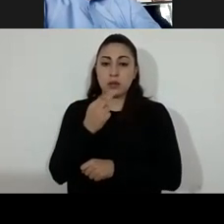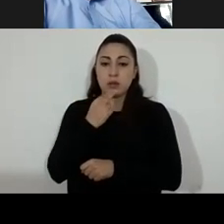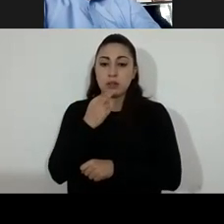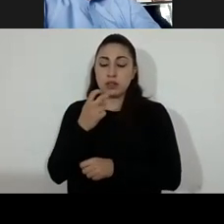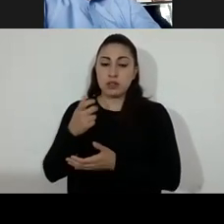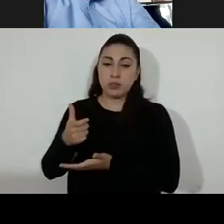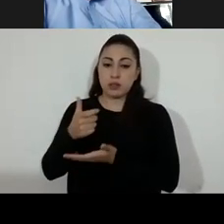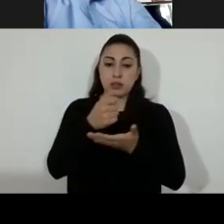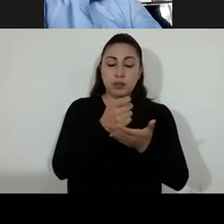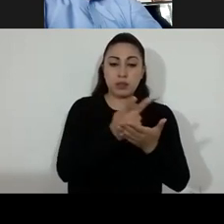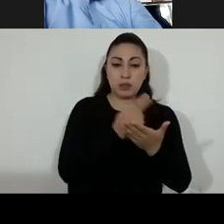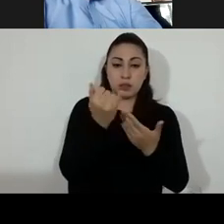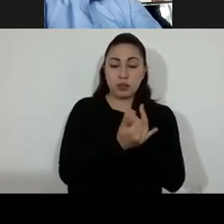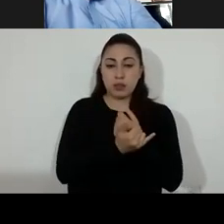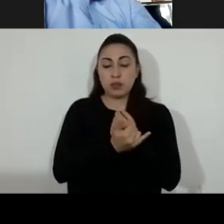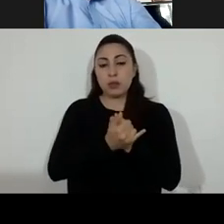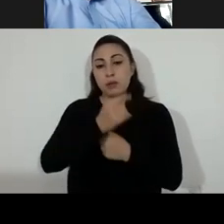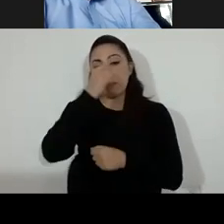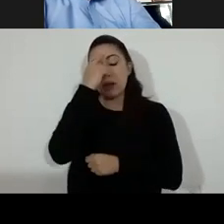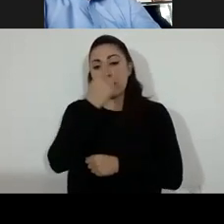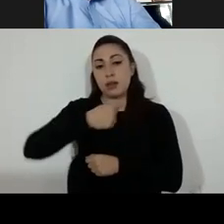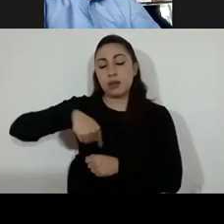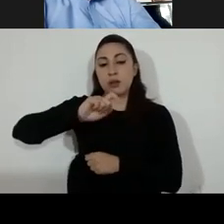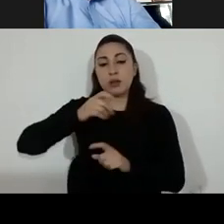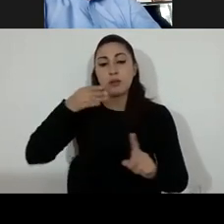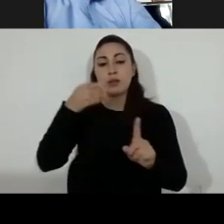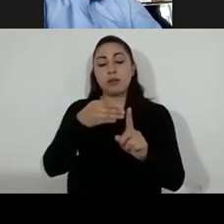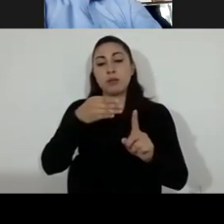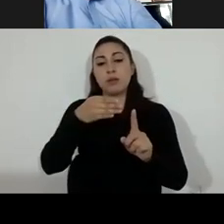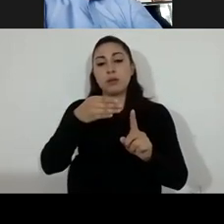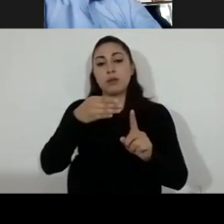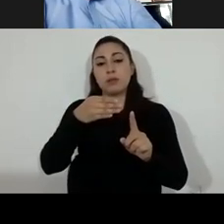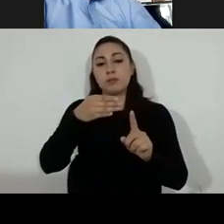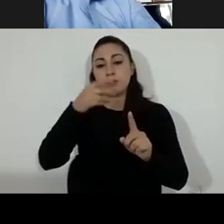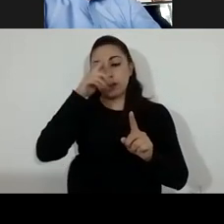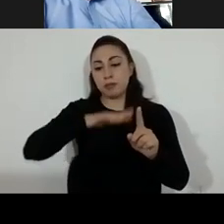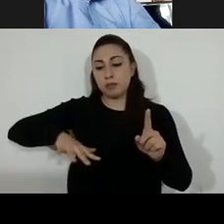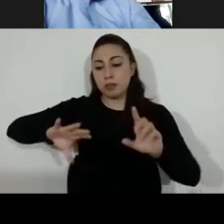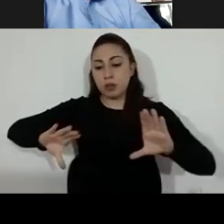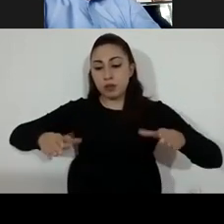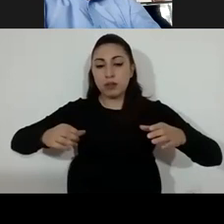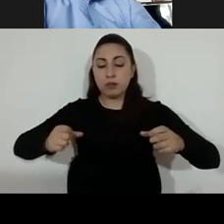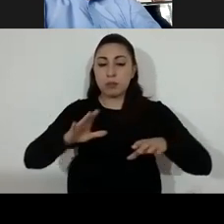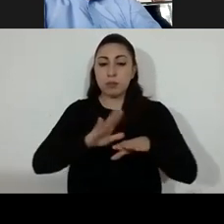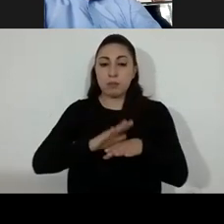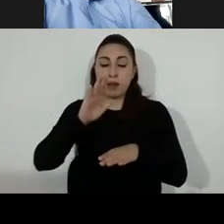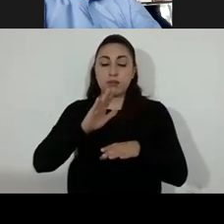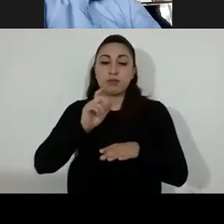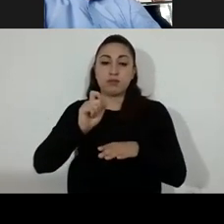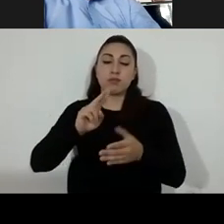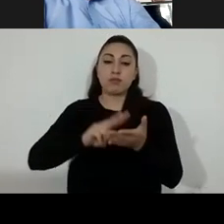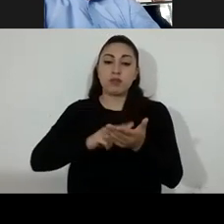del proyecto para acciones que tenga como finalidad el fortalecimiento del desarrollo comunitario, la convivencia y